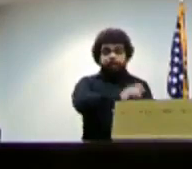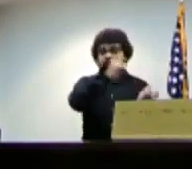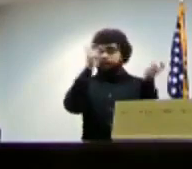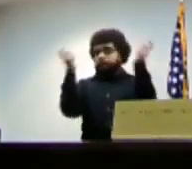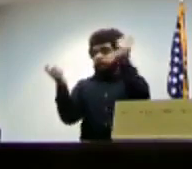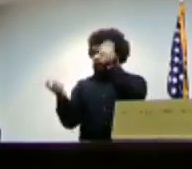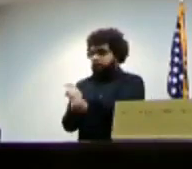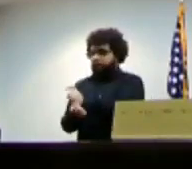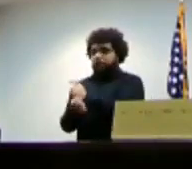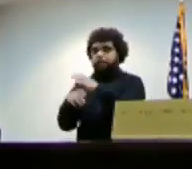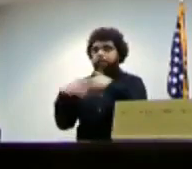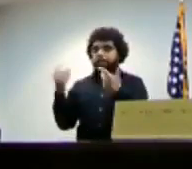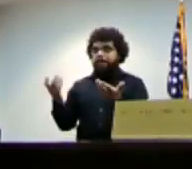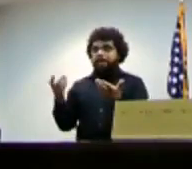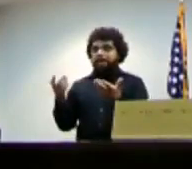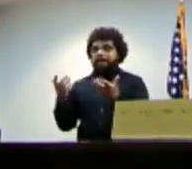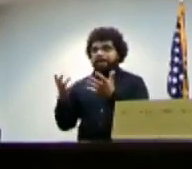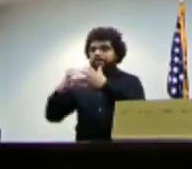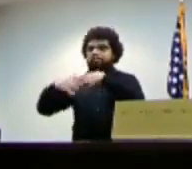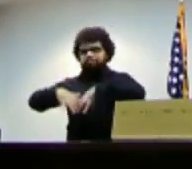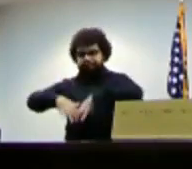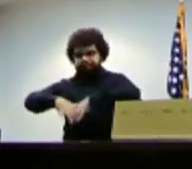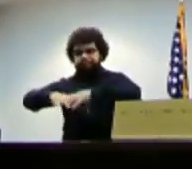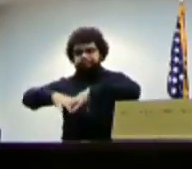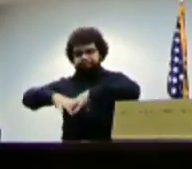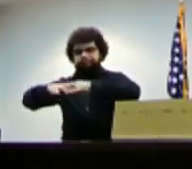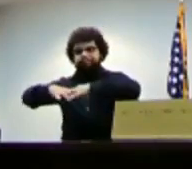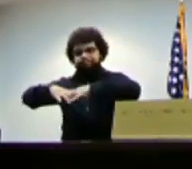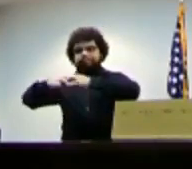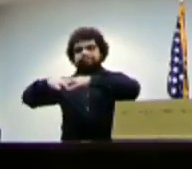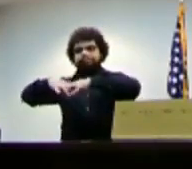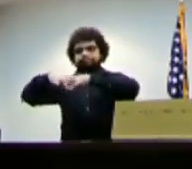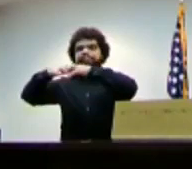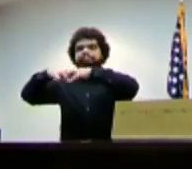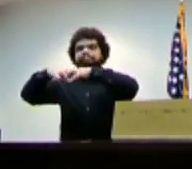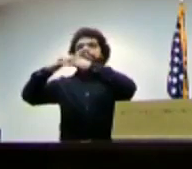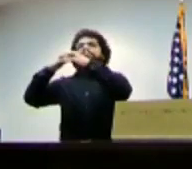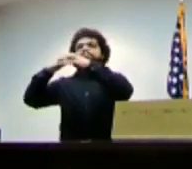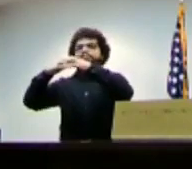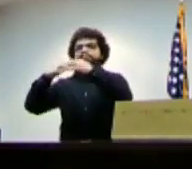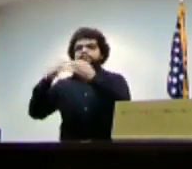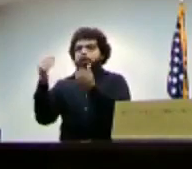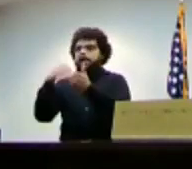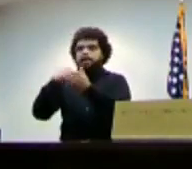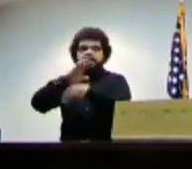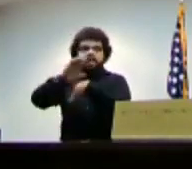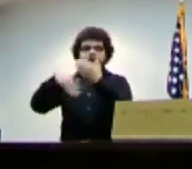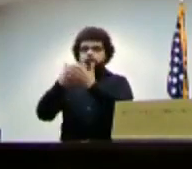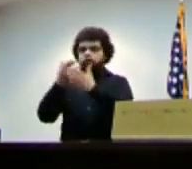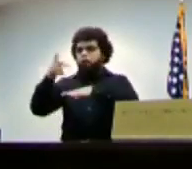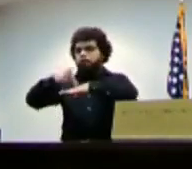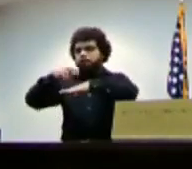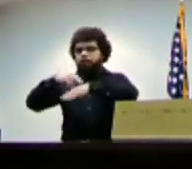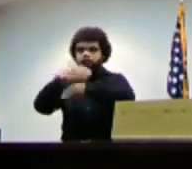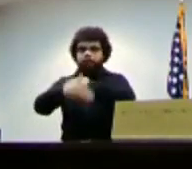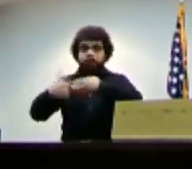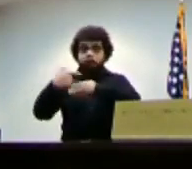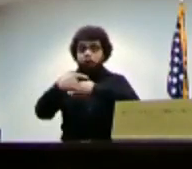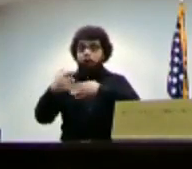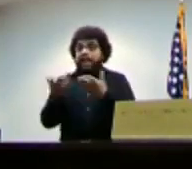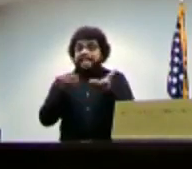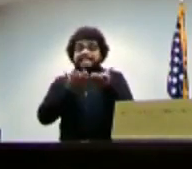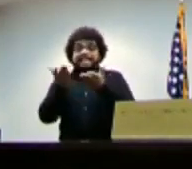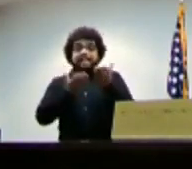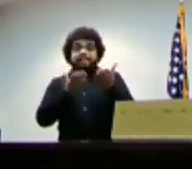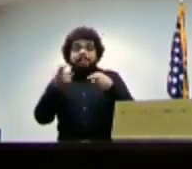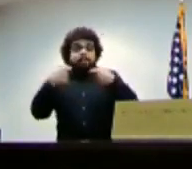que levantarnos de una emergencia de todo el país, donde no había servicio eléctrico y teníamos que suplir la